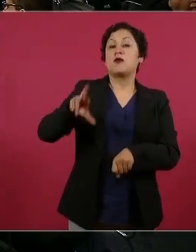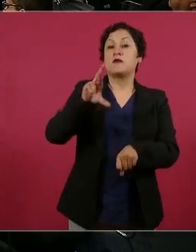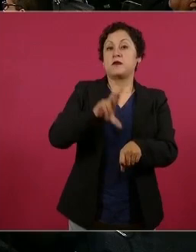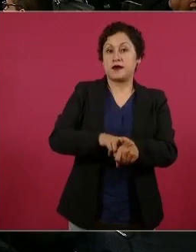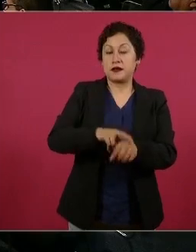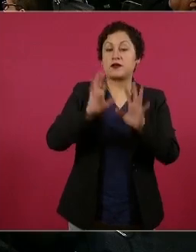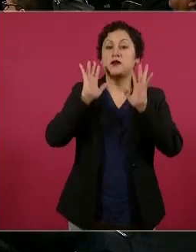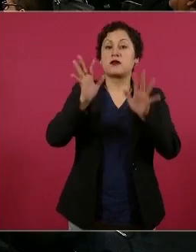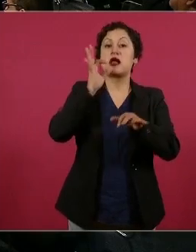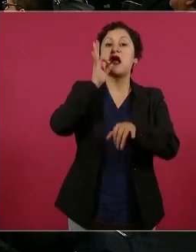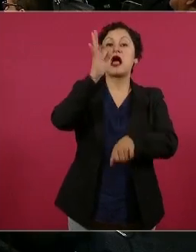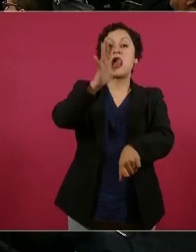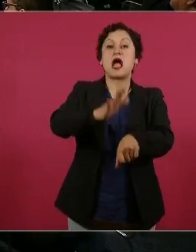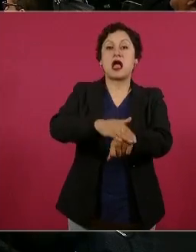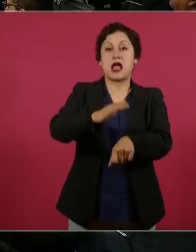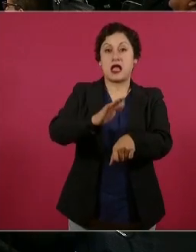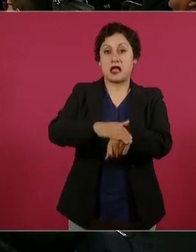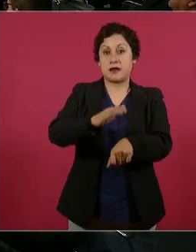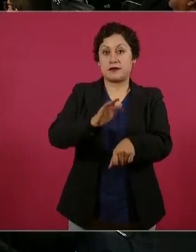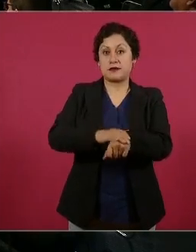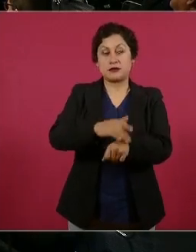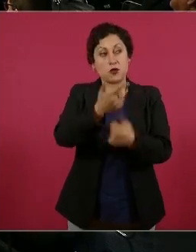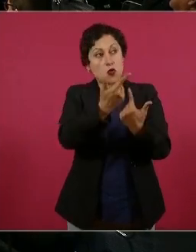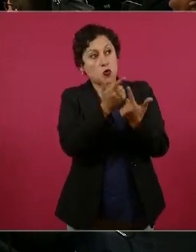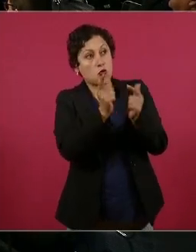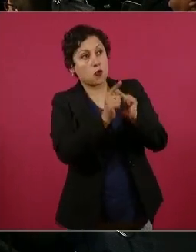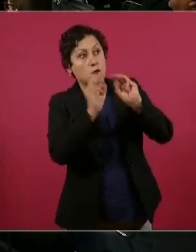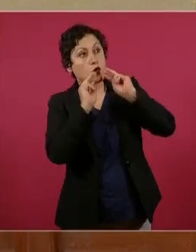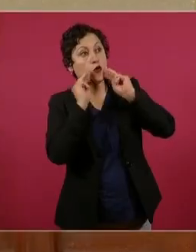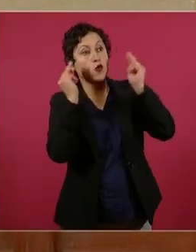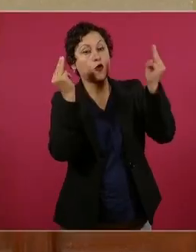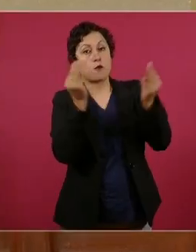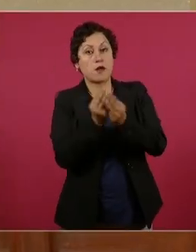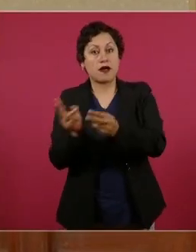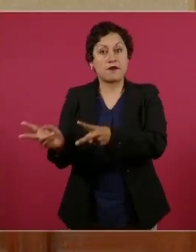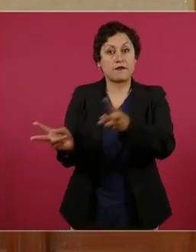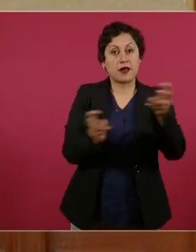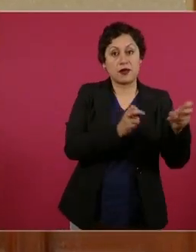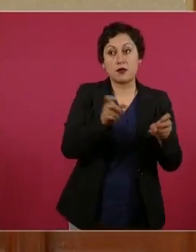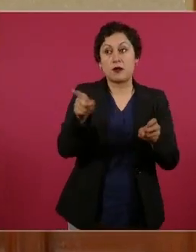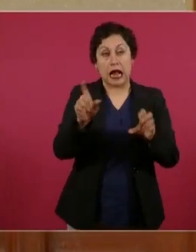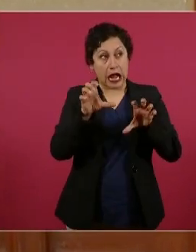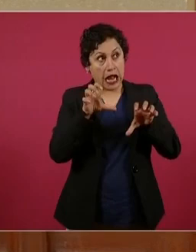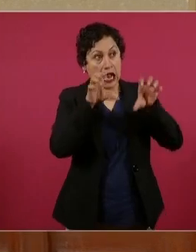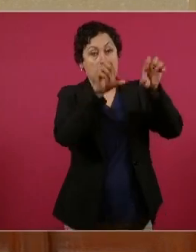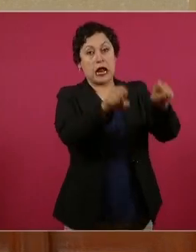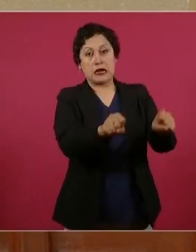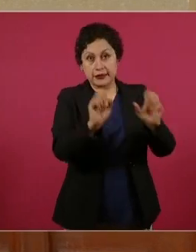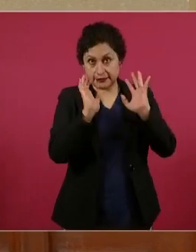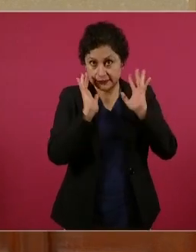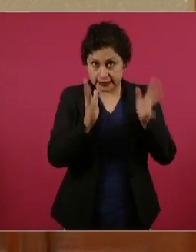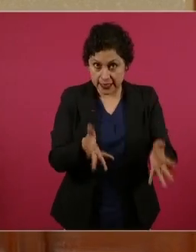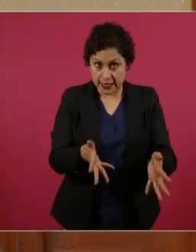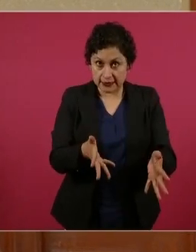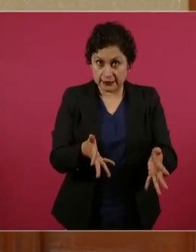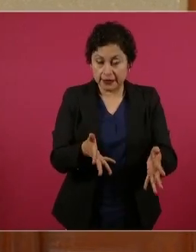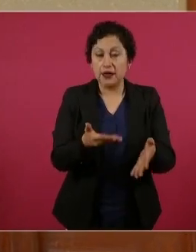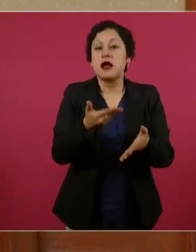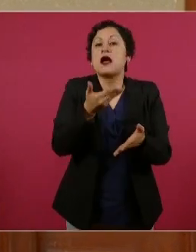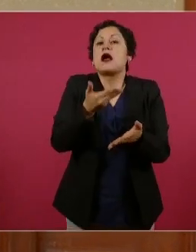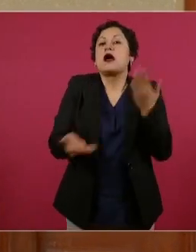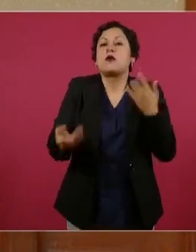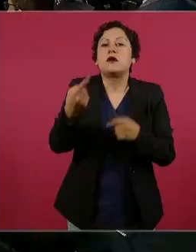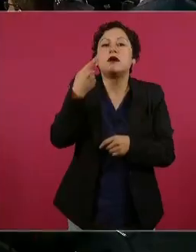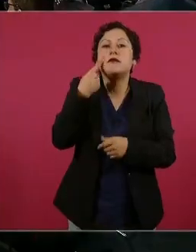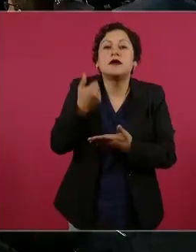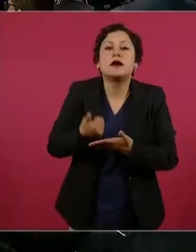Detuvieron a la banda de extorsionadores. Ayer ahora hay que ver lo de el pago de los